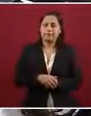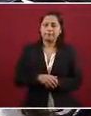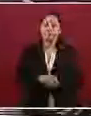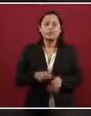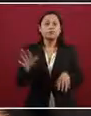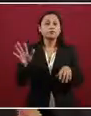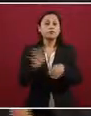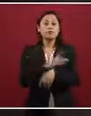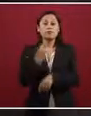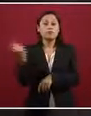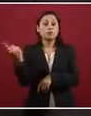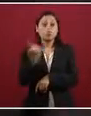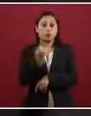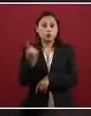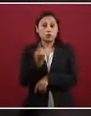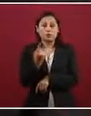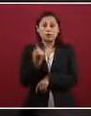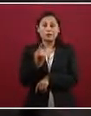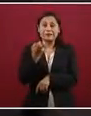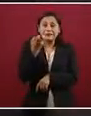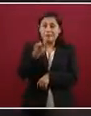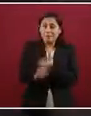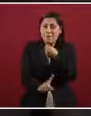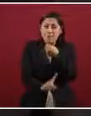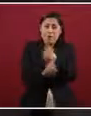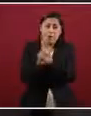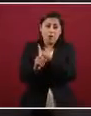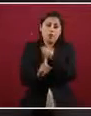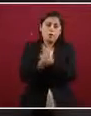porque esta es una herida abierta.